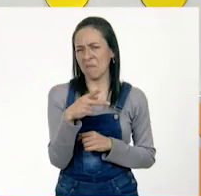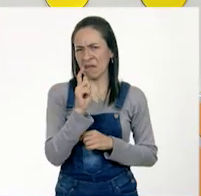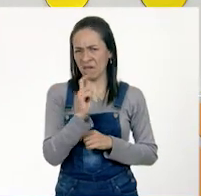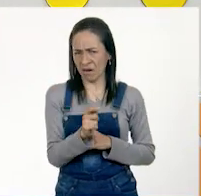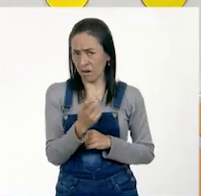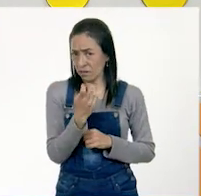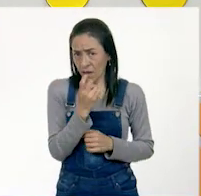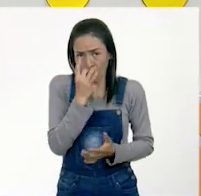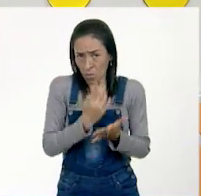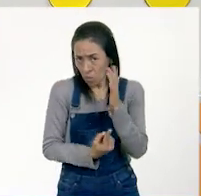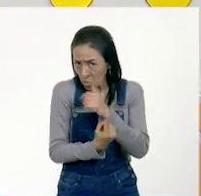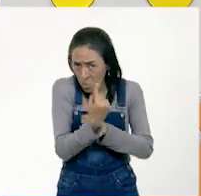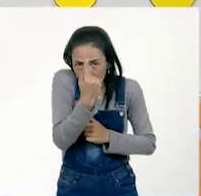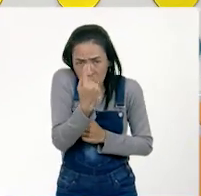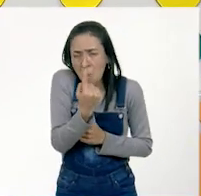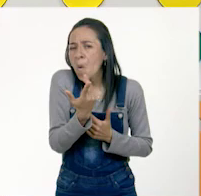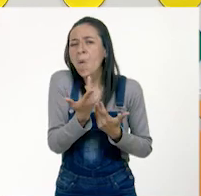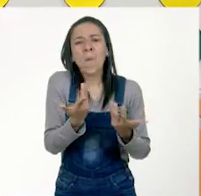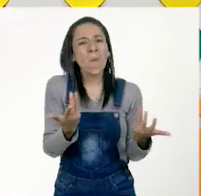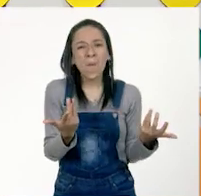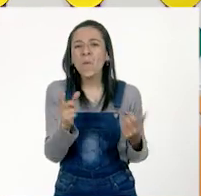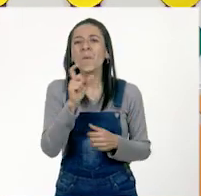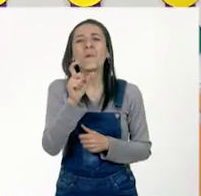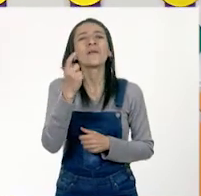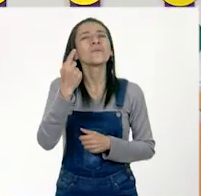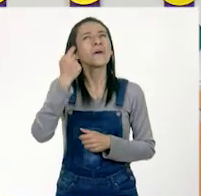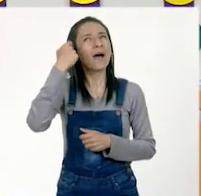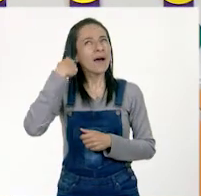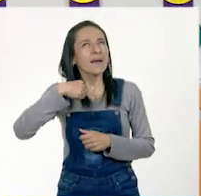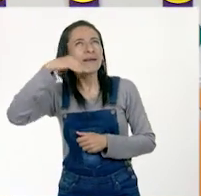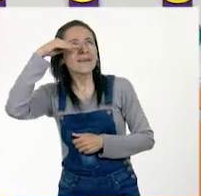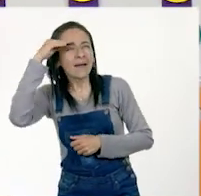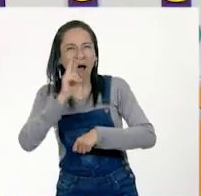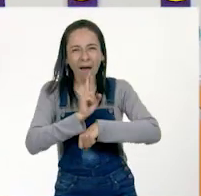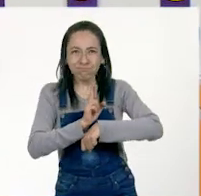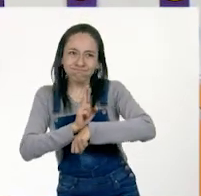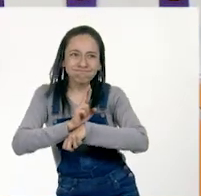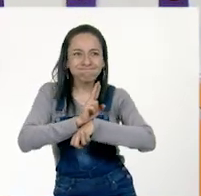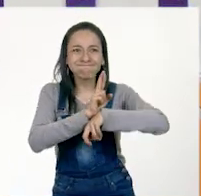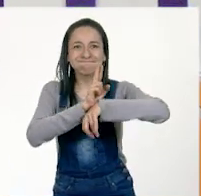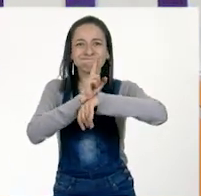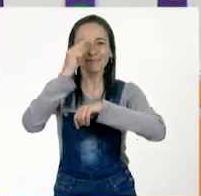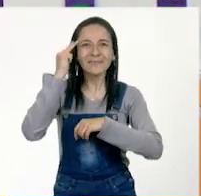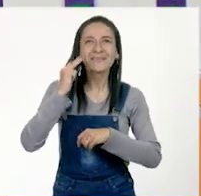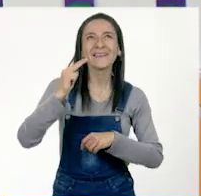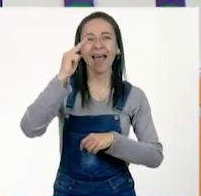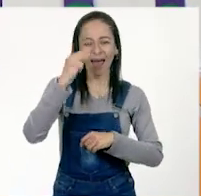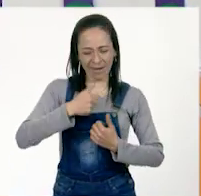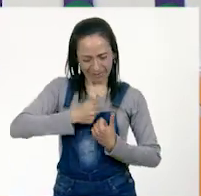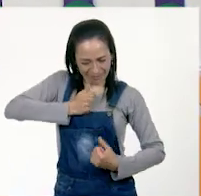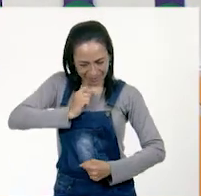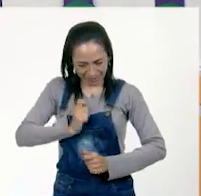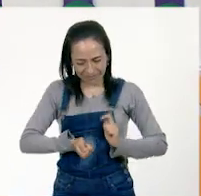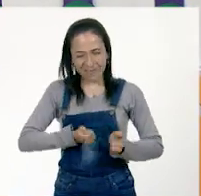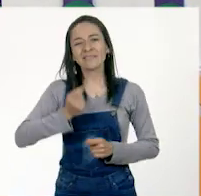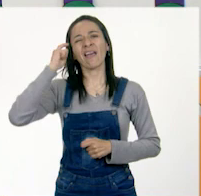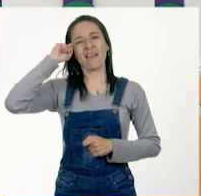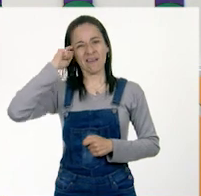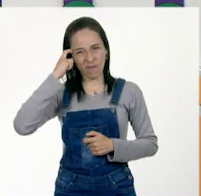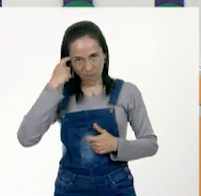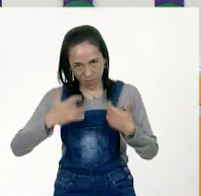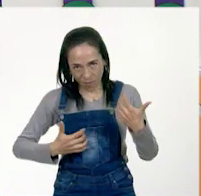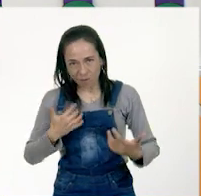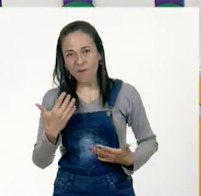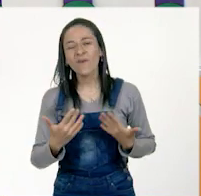emociones. A lo largo de nuestro gran viaje pudimos conectar con el enojo, con la alegría, el miedo,